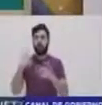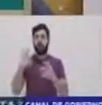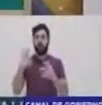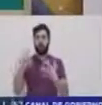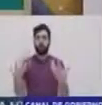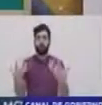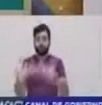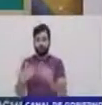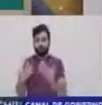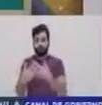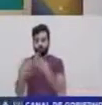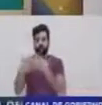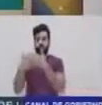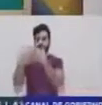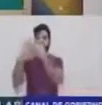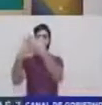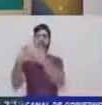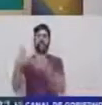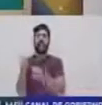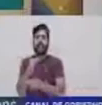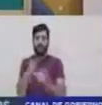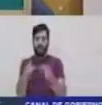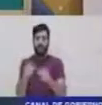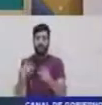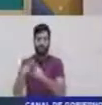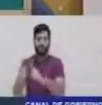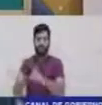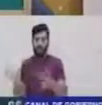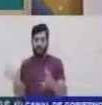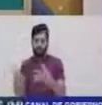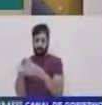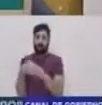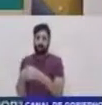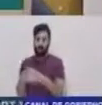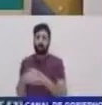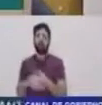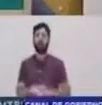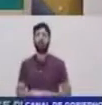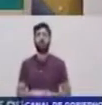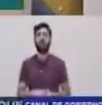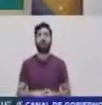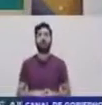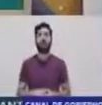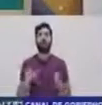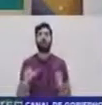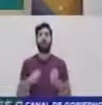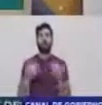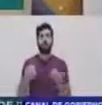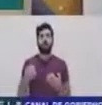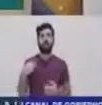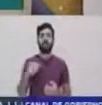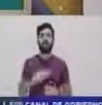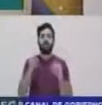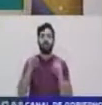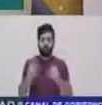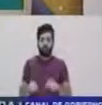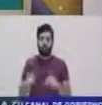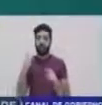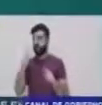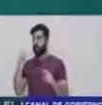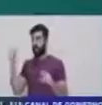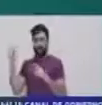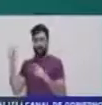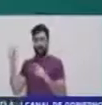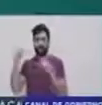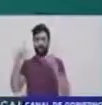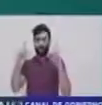la síntesis proteica. Entonces, acá tenemos algunas imágenes en las cuales vamos a identificar